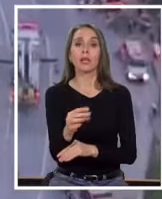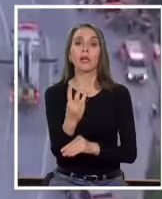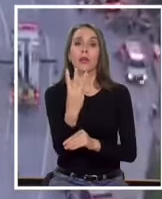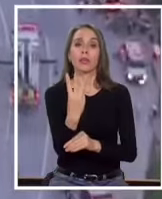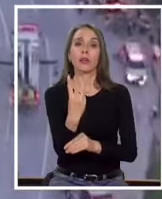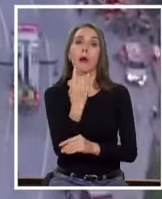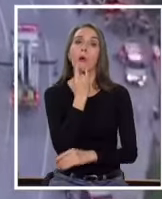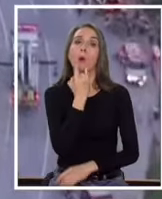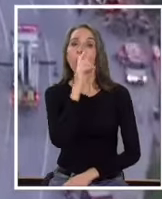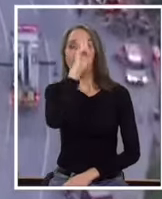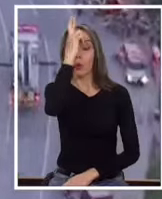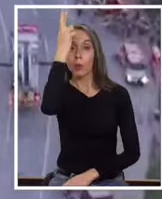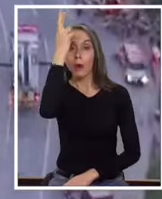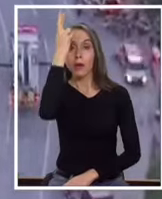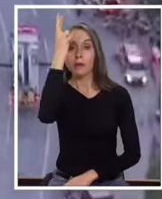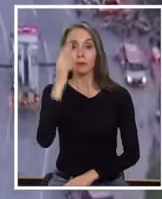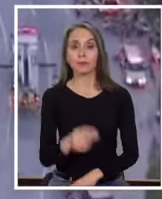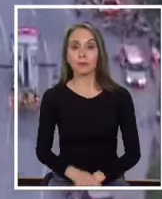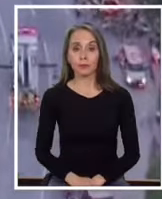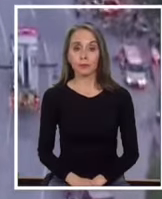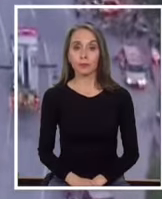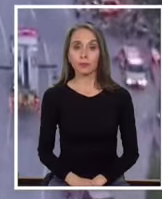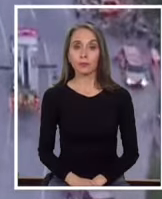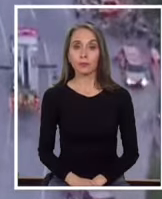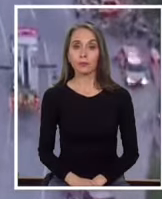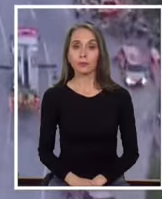3 uruguayos.